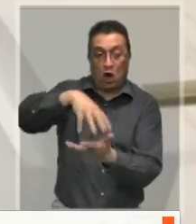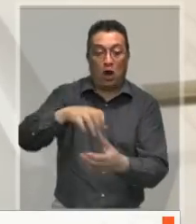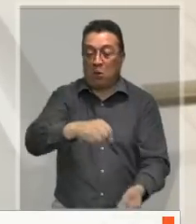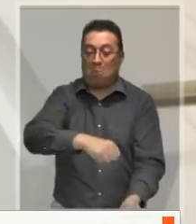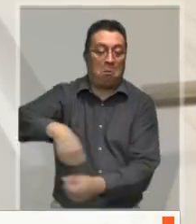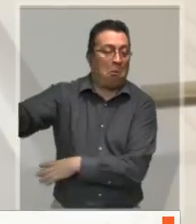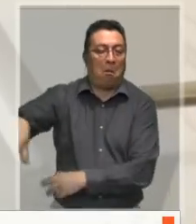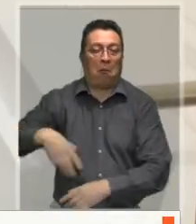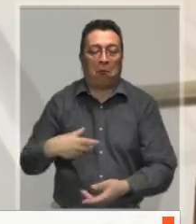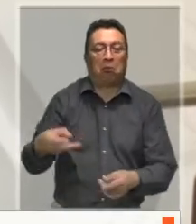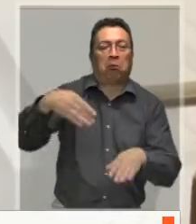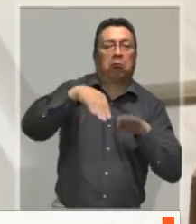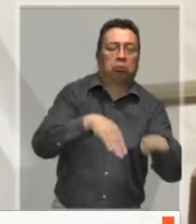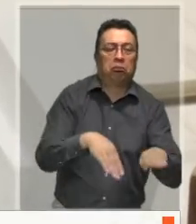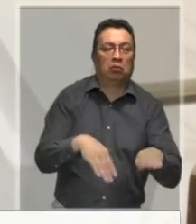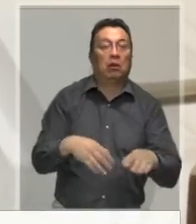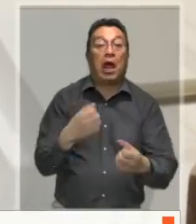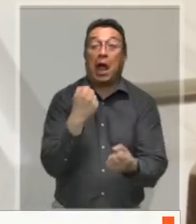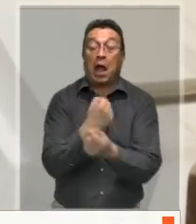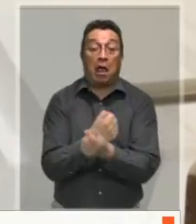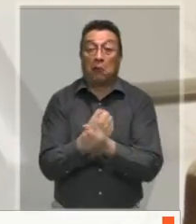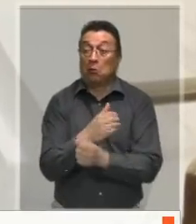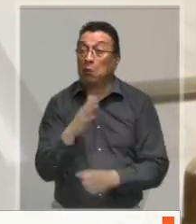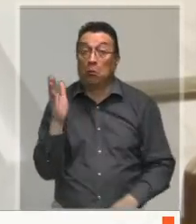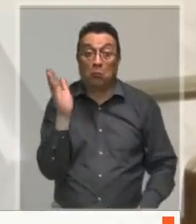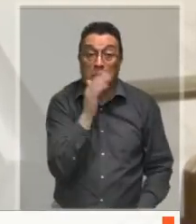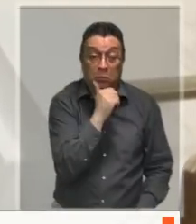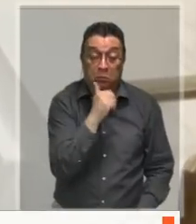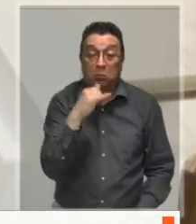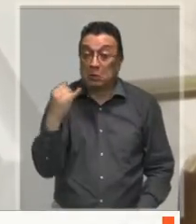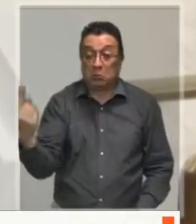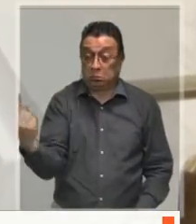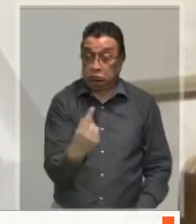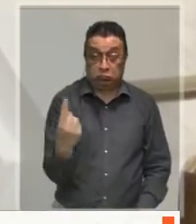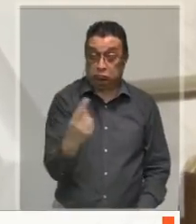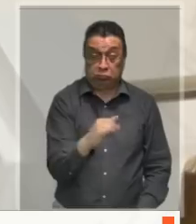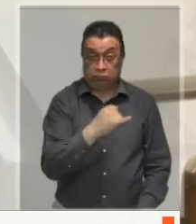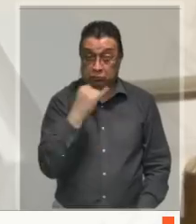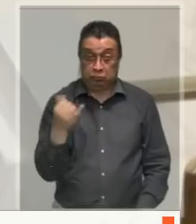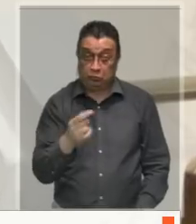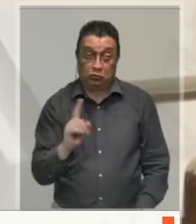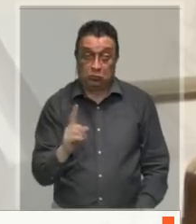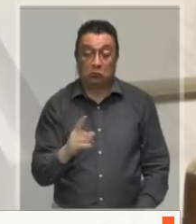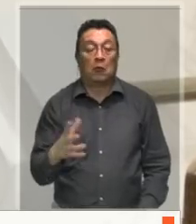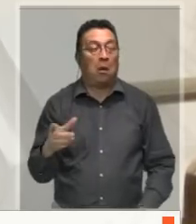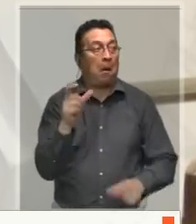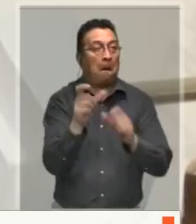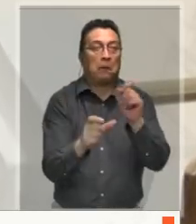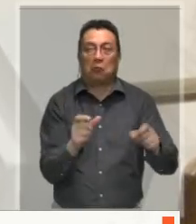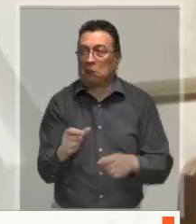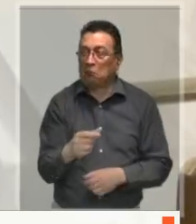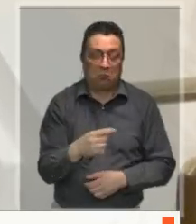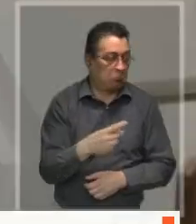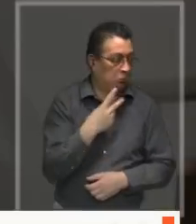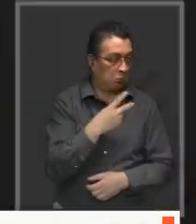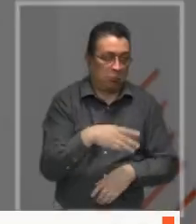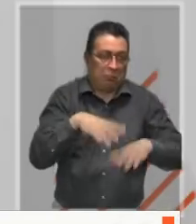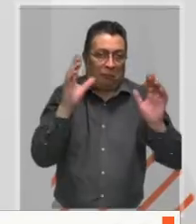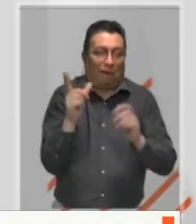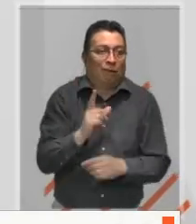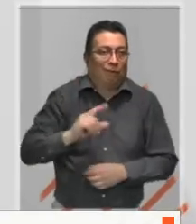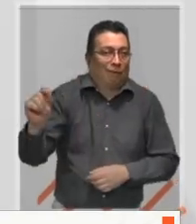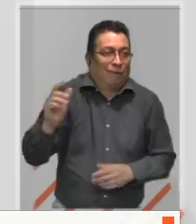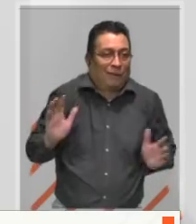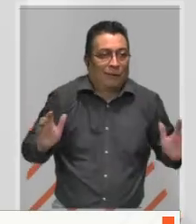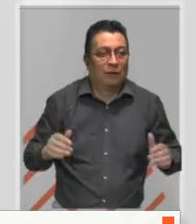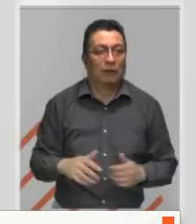instalan igual. Como Carabineros no está siempre haciendo las rondas, claramente la gente los ve y se devuelve, digamos. Bueno,